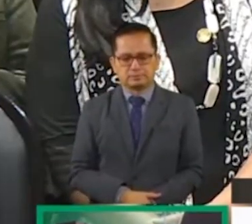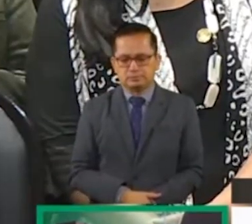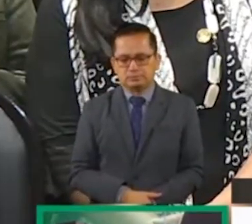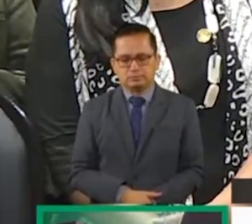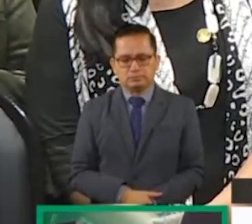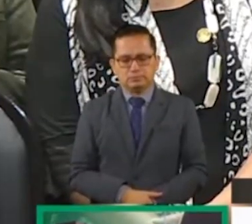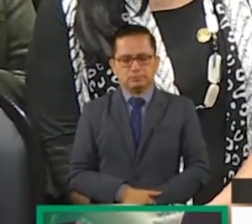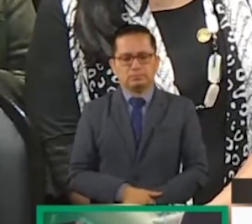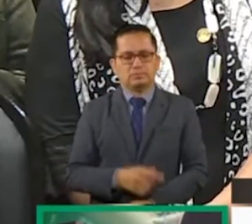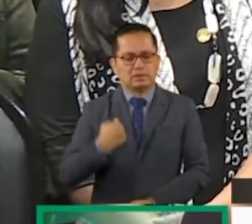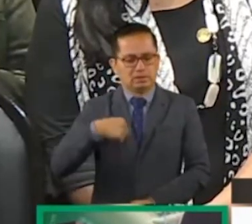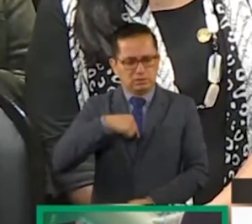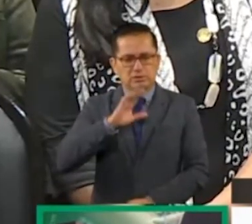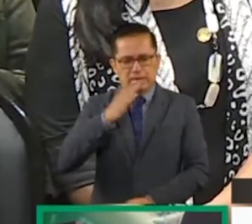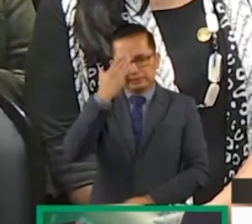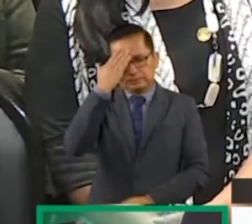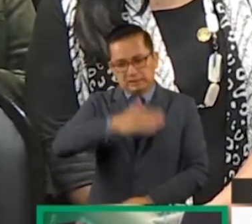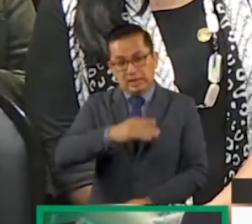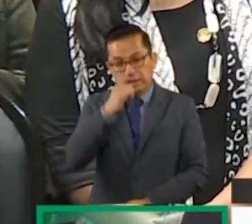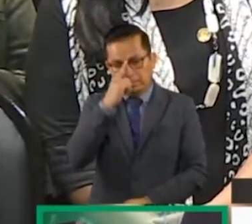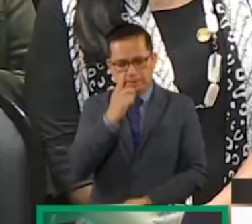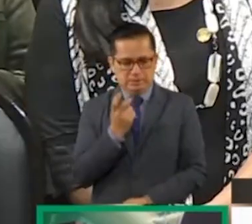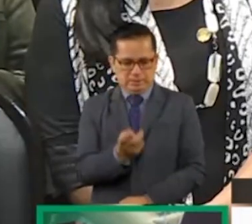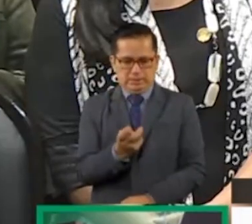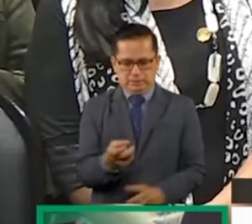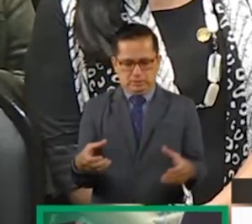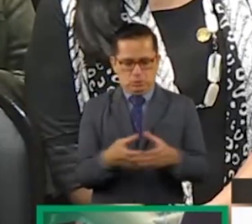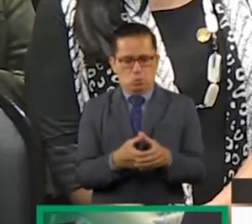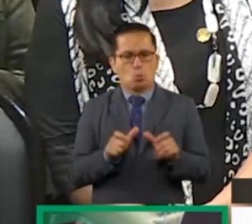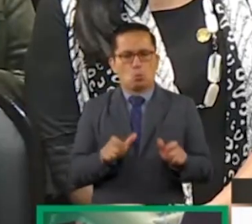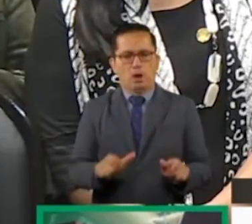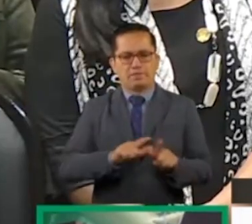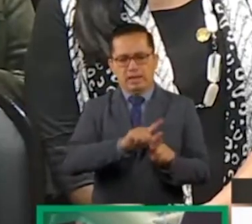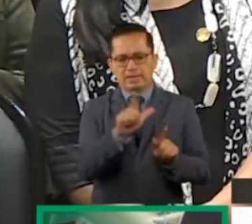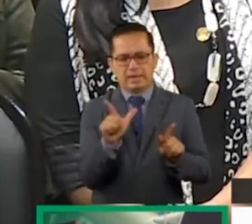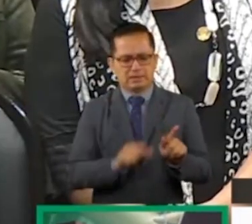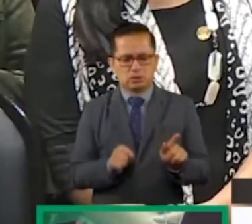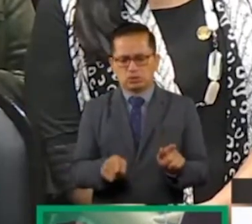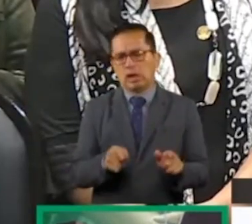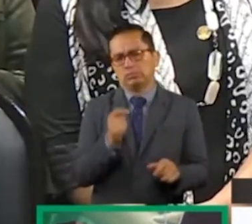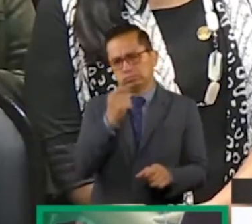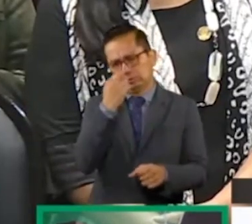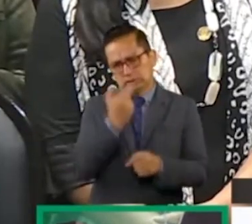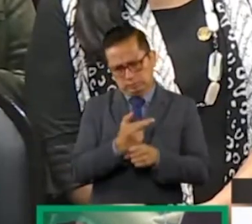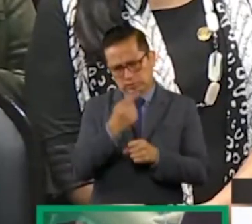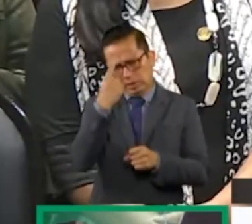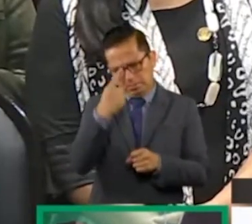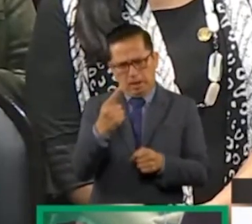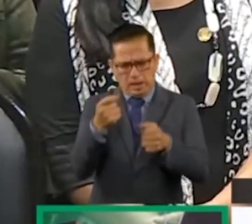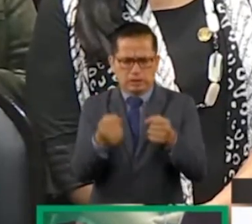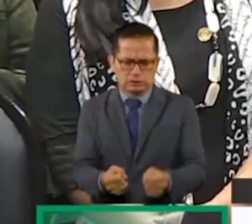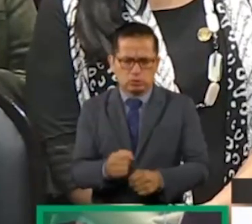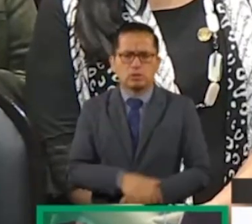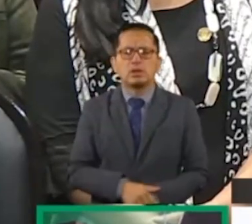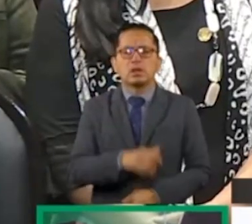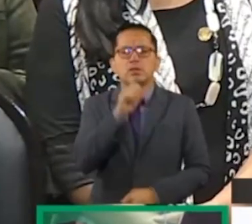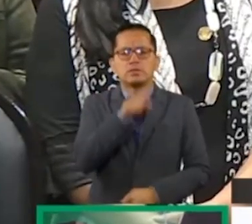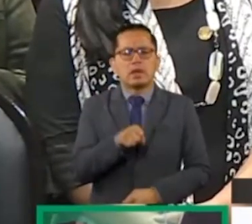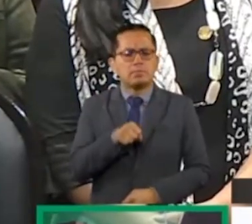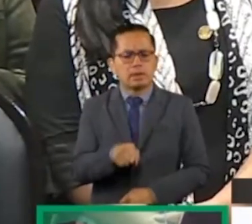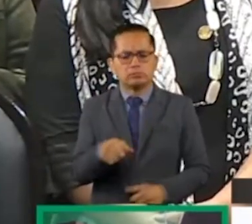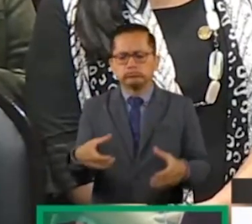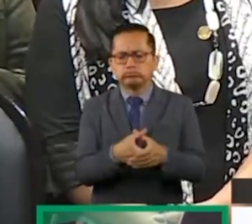la institución de seguridad está incluyendo a la Guardia Nacional y que estarán subordinadas a esta Guardia la institución de